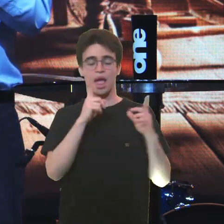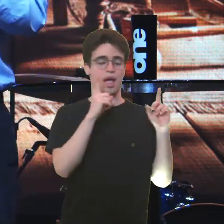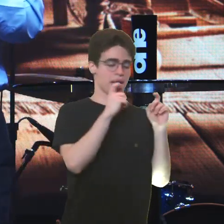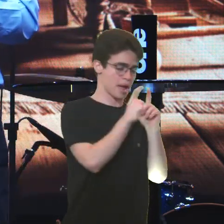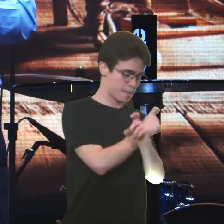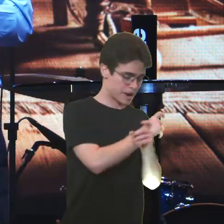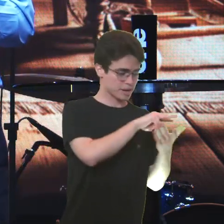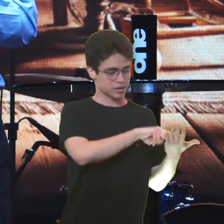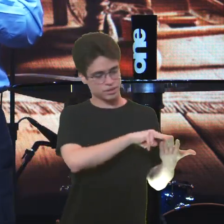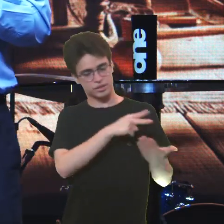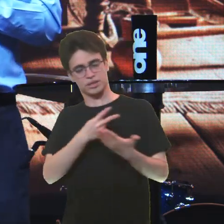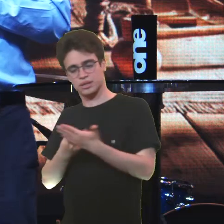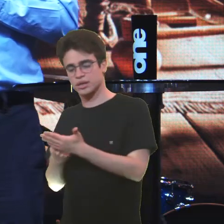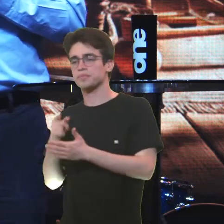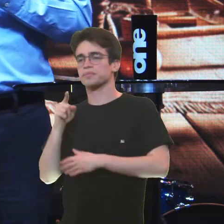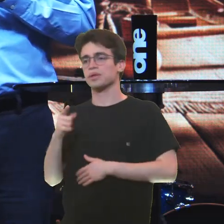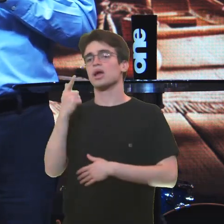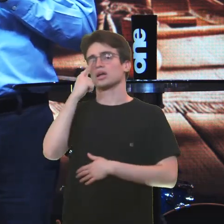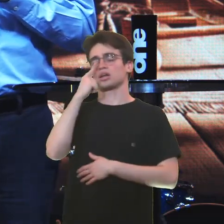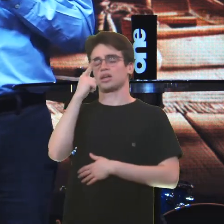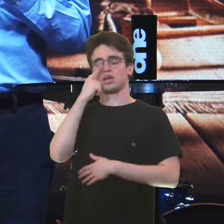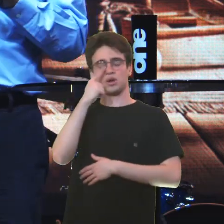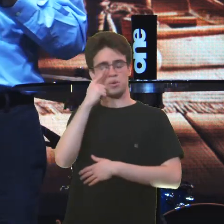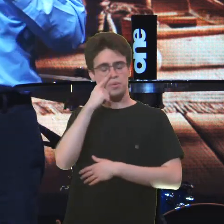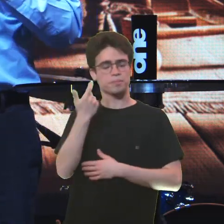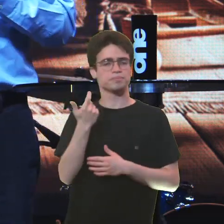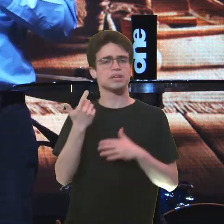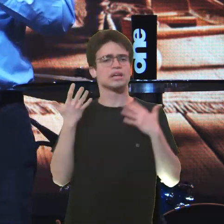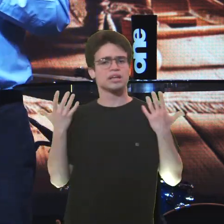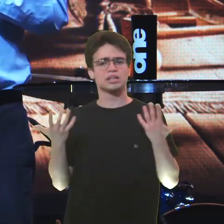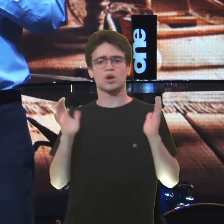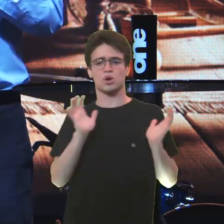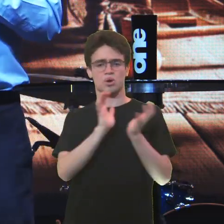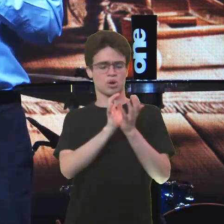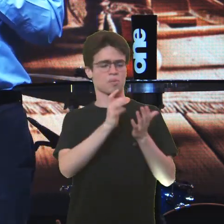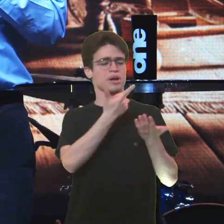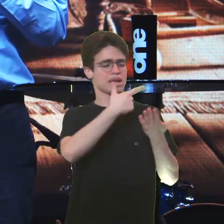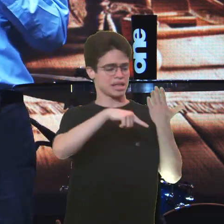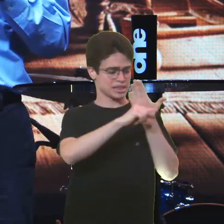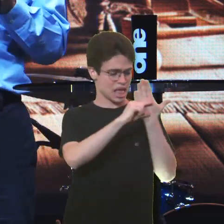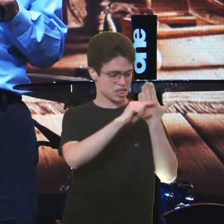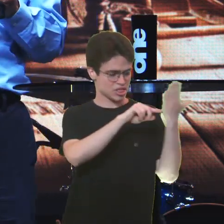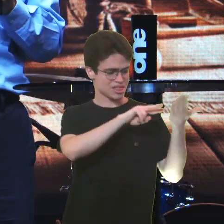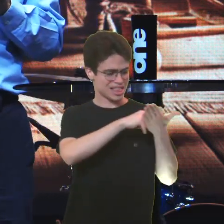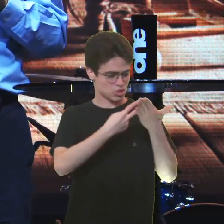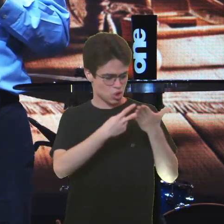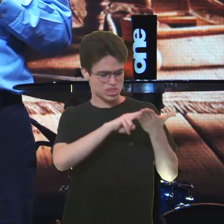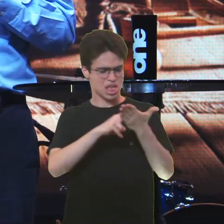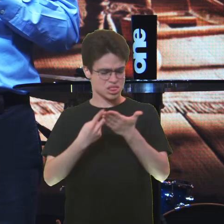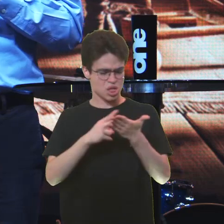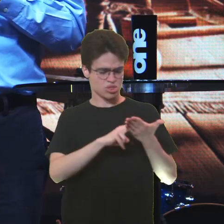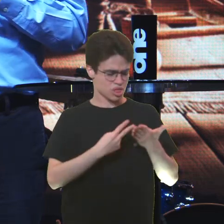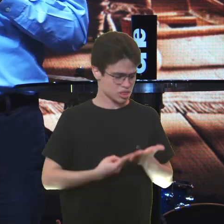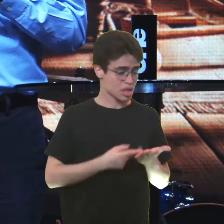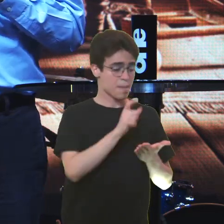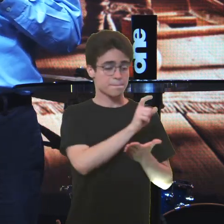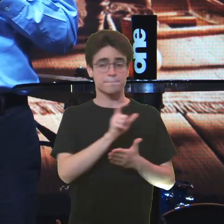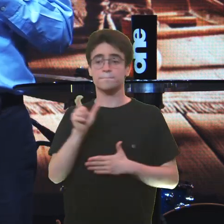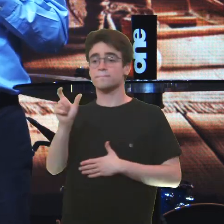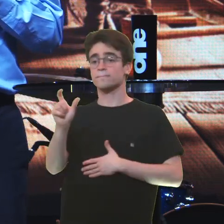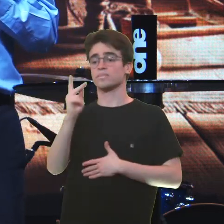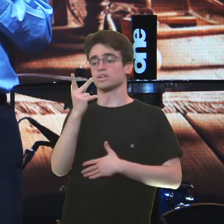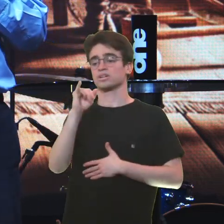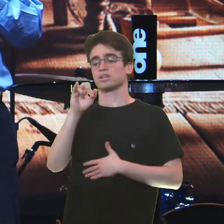se llama la Septuaginta, o que se chama de Septuaginta, los traductores utilizaron la palabra Irene, os tradutores usaram a